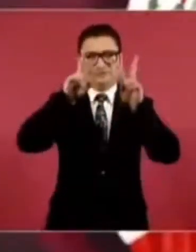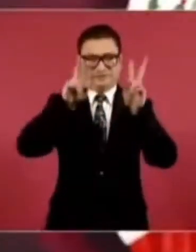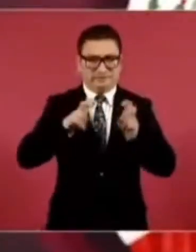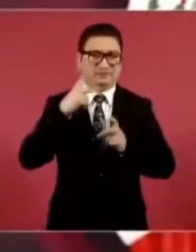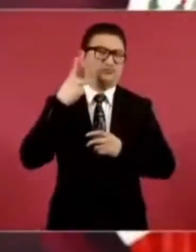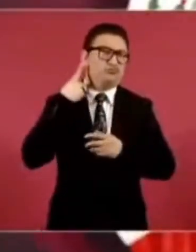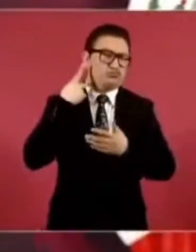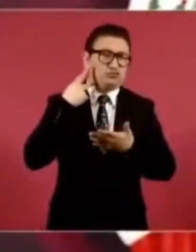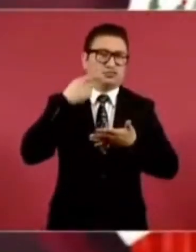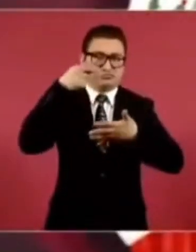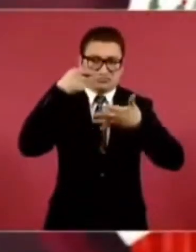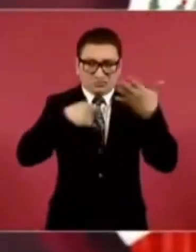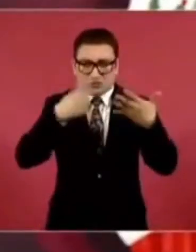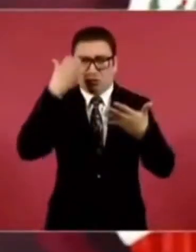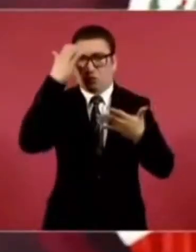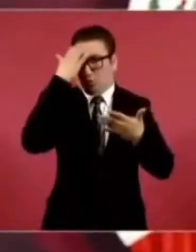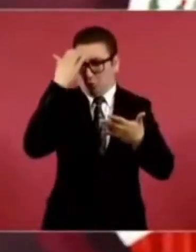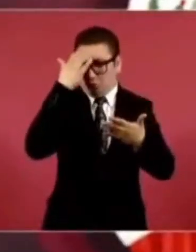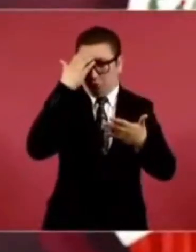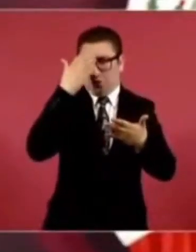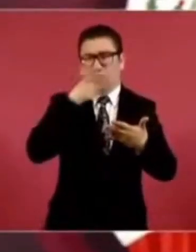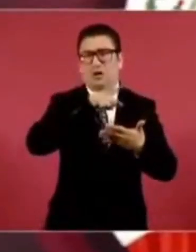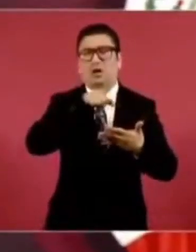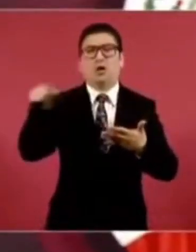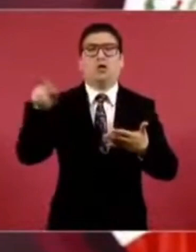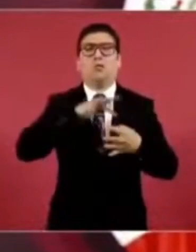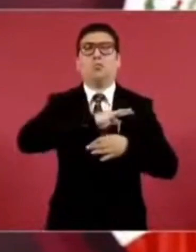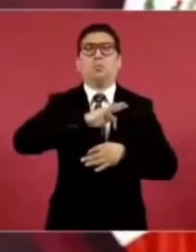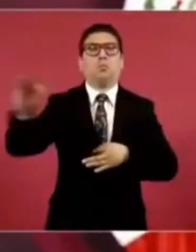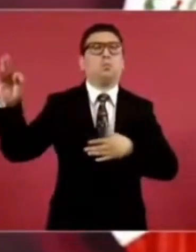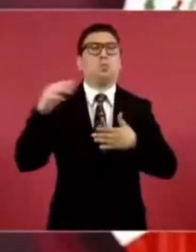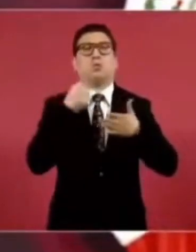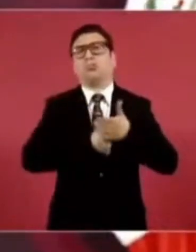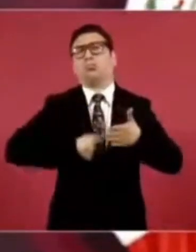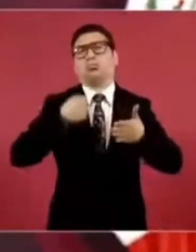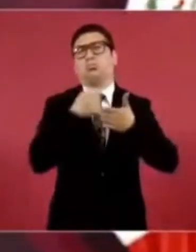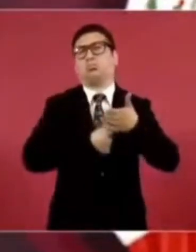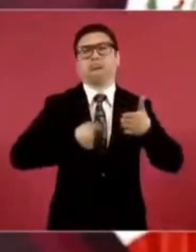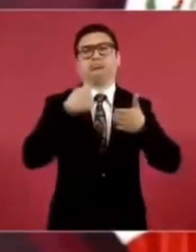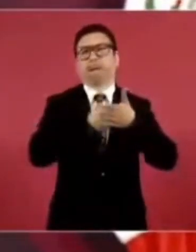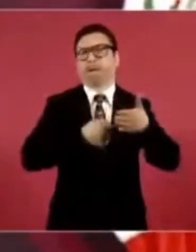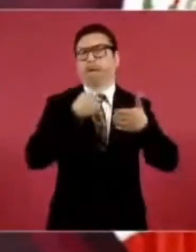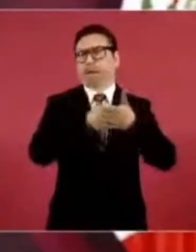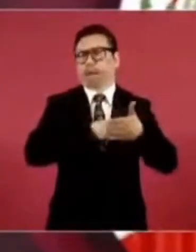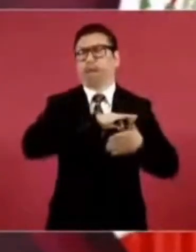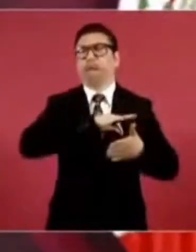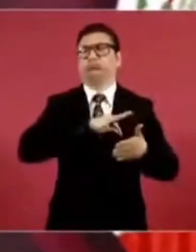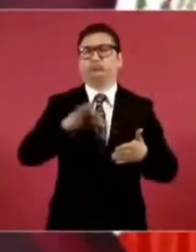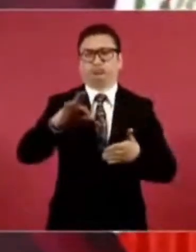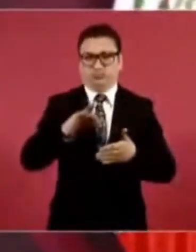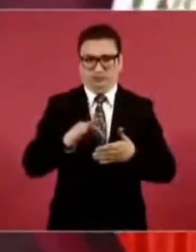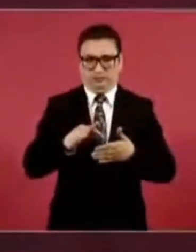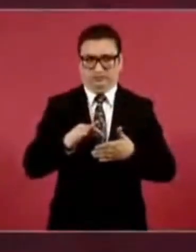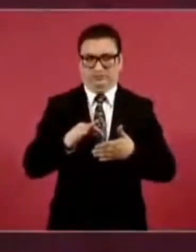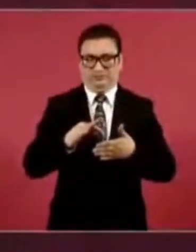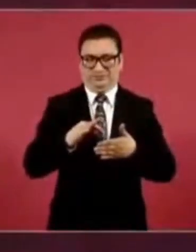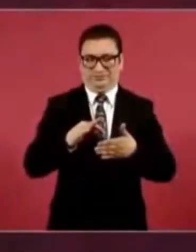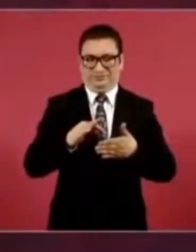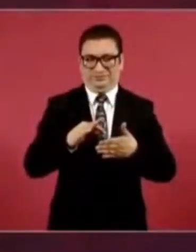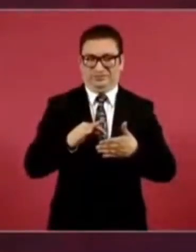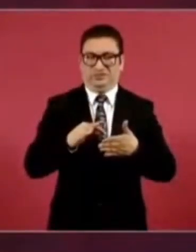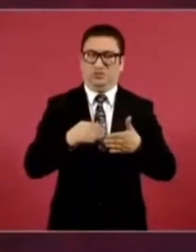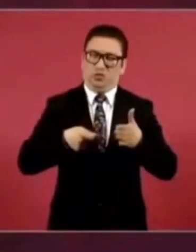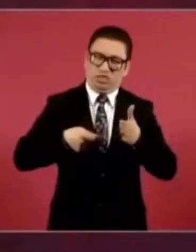Entonces pueden estar dale y dale y dale y dale, ¿no? Como cuchillitos de